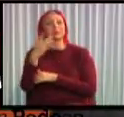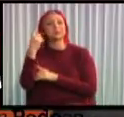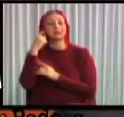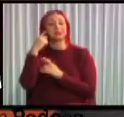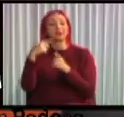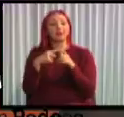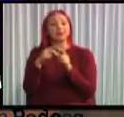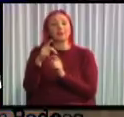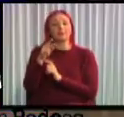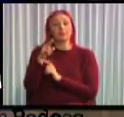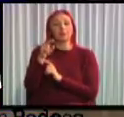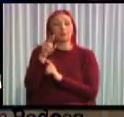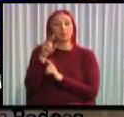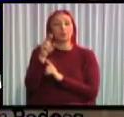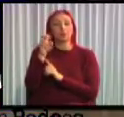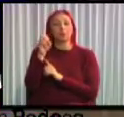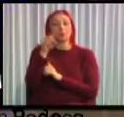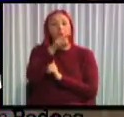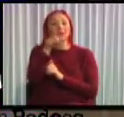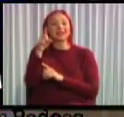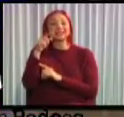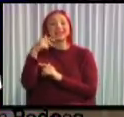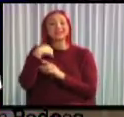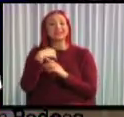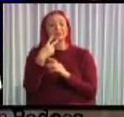El puro era, hacíamos